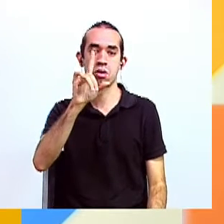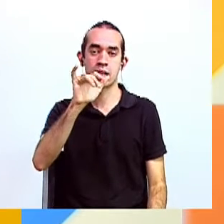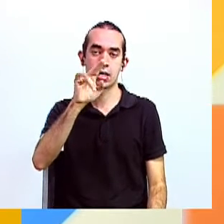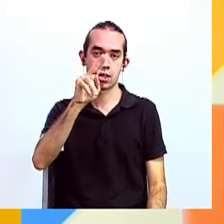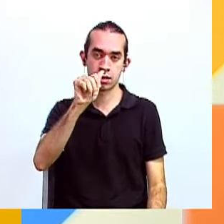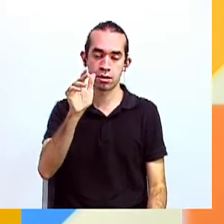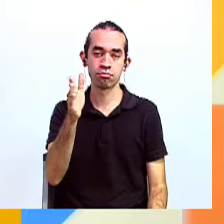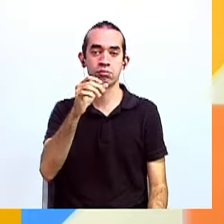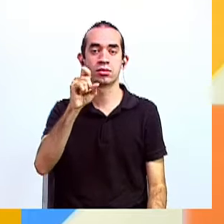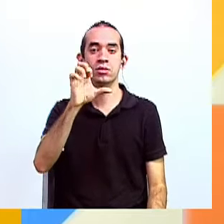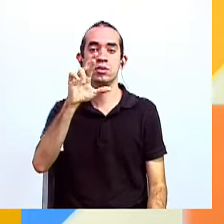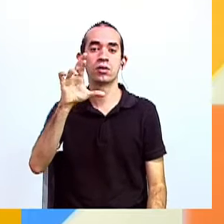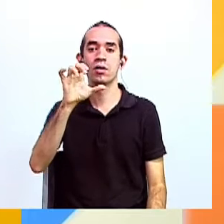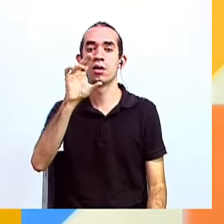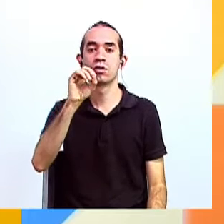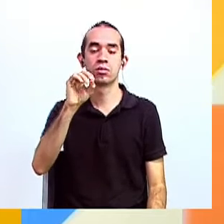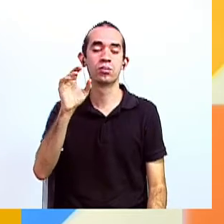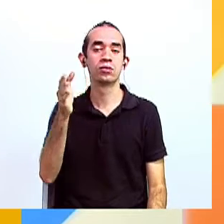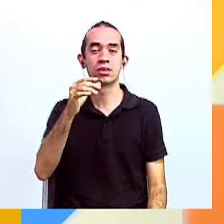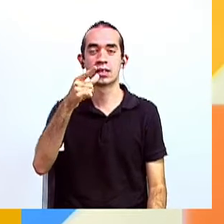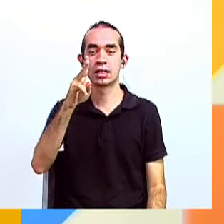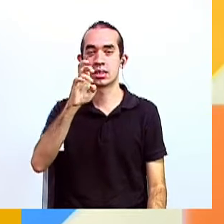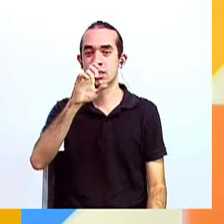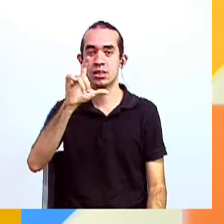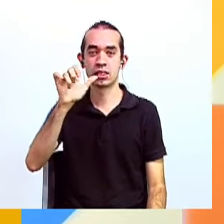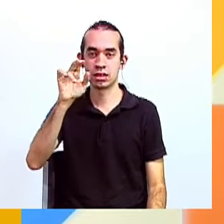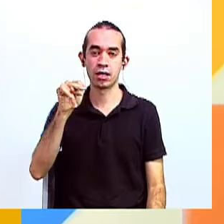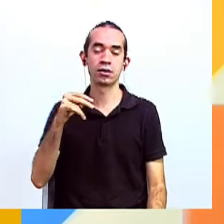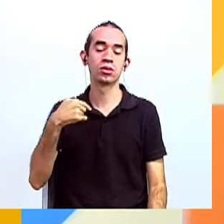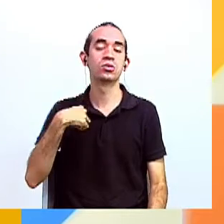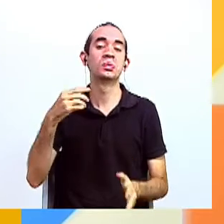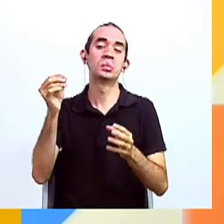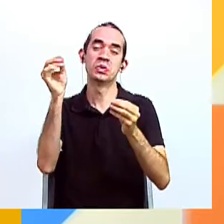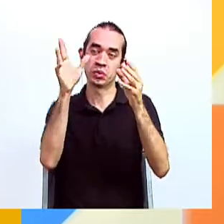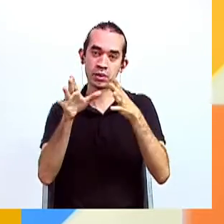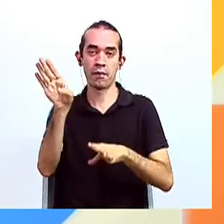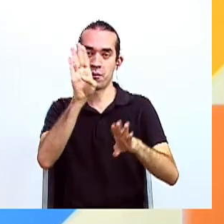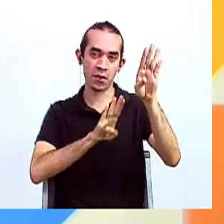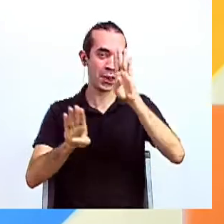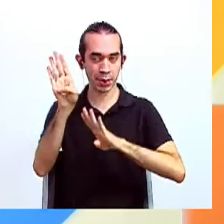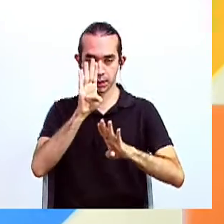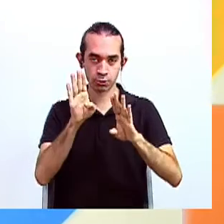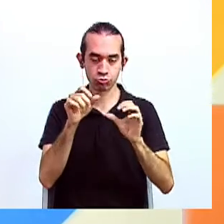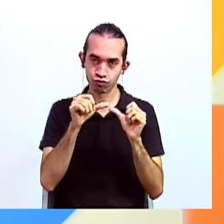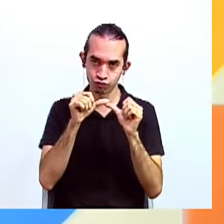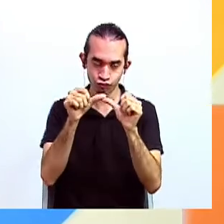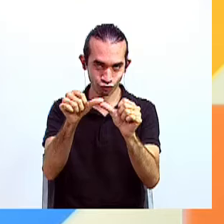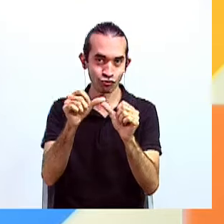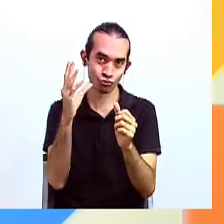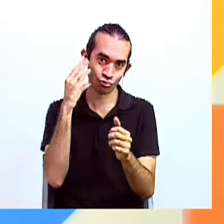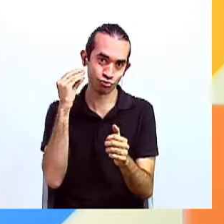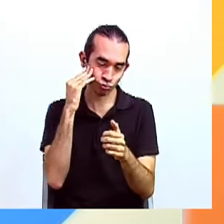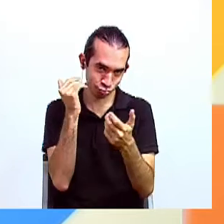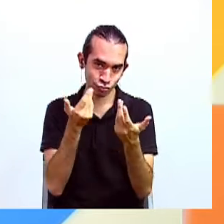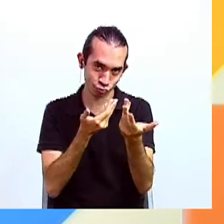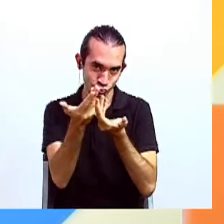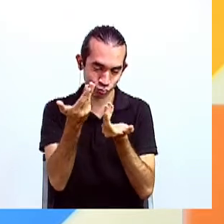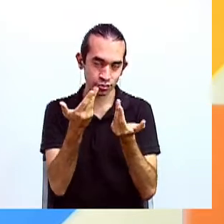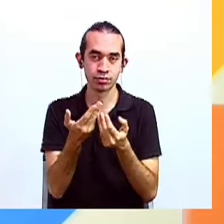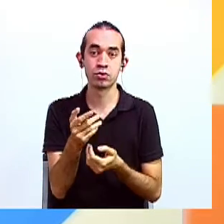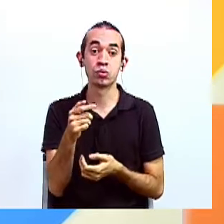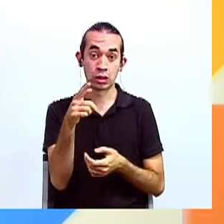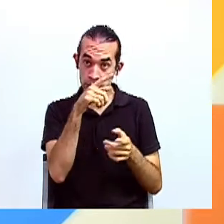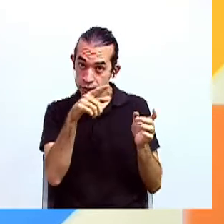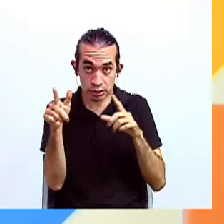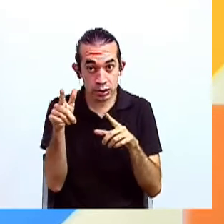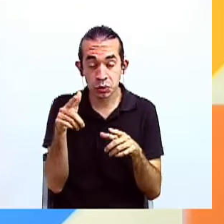de Biología y les acompañaré en esta nueva experiencia. Prepárense para recibir nuevos